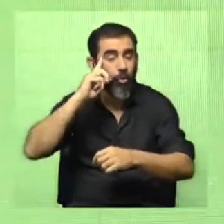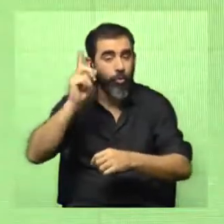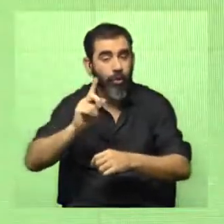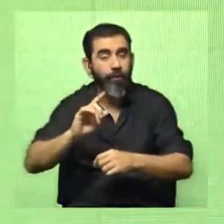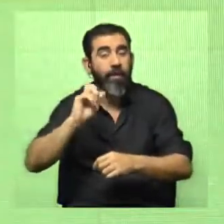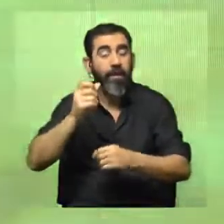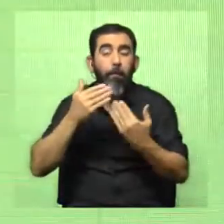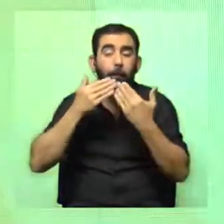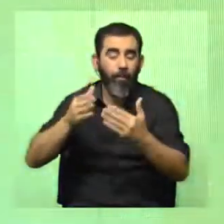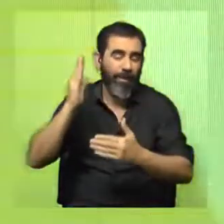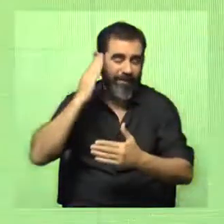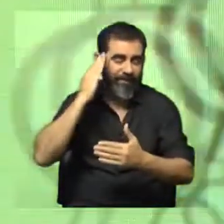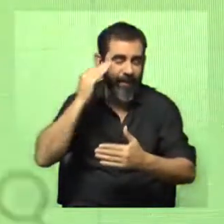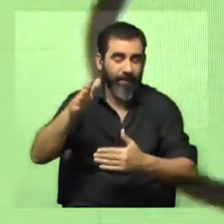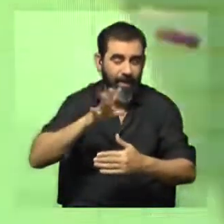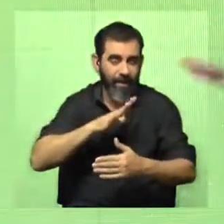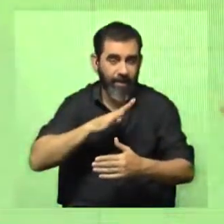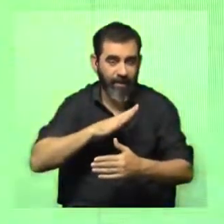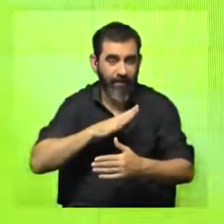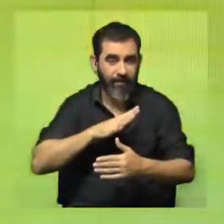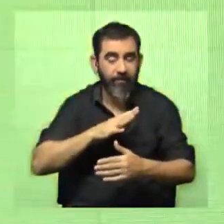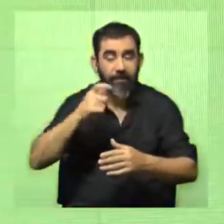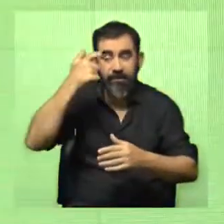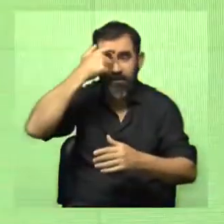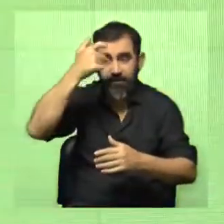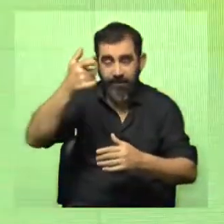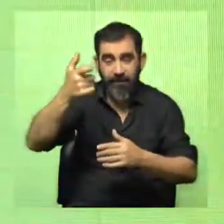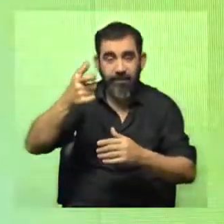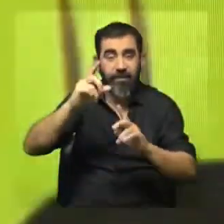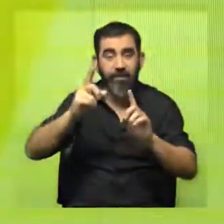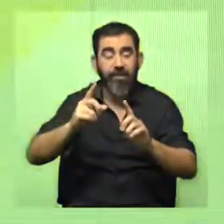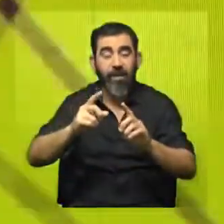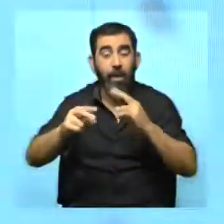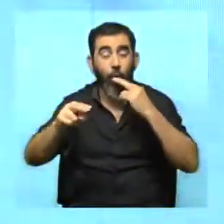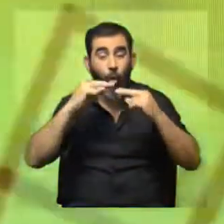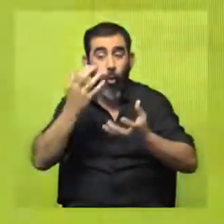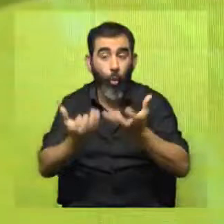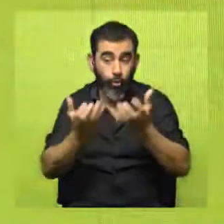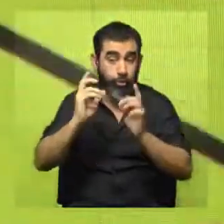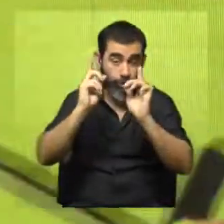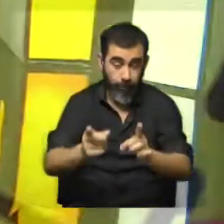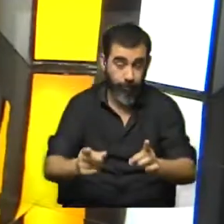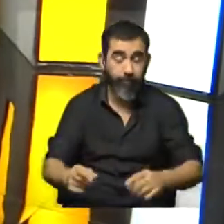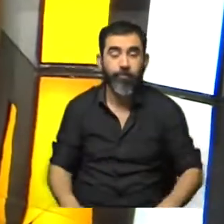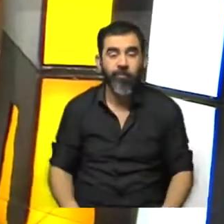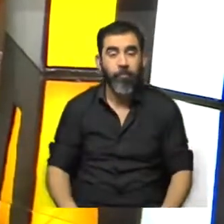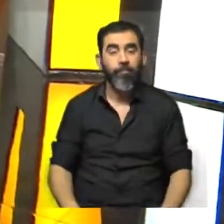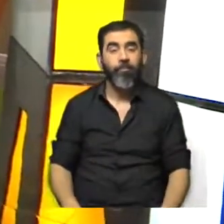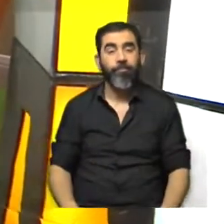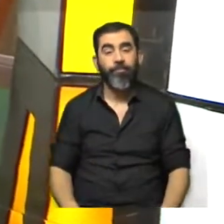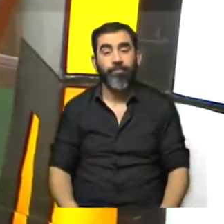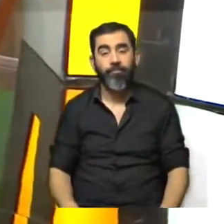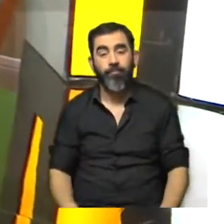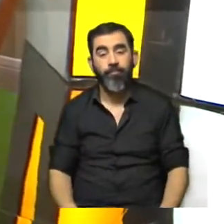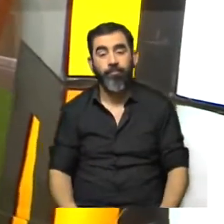a quién preguntarles. Y ahí es que aparece el mundo científico, el mundo de los gastrónomos también. Claro. Está bueno. Hay